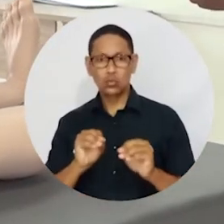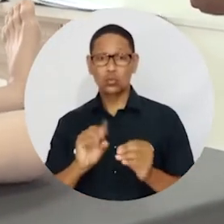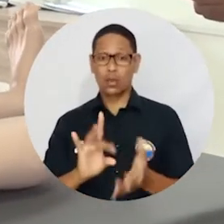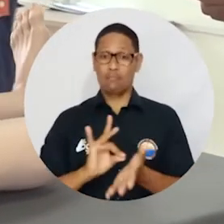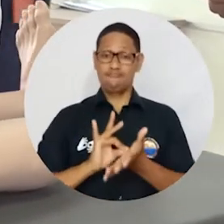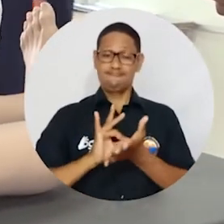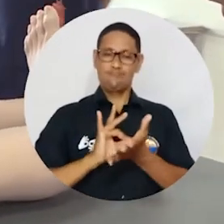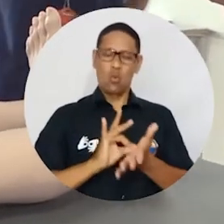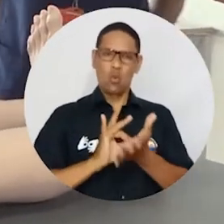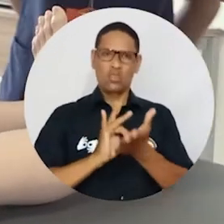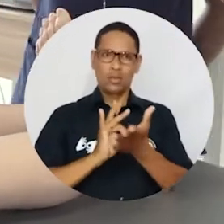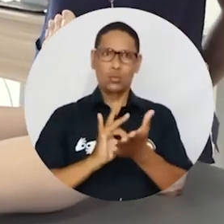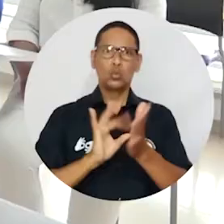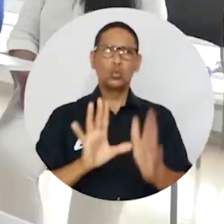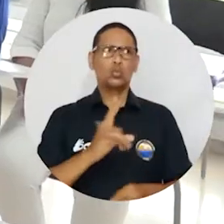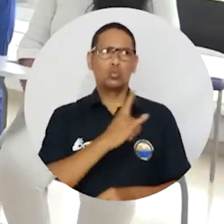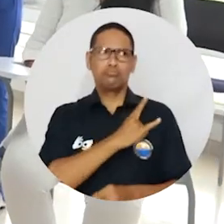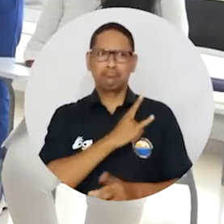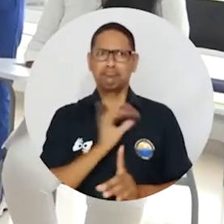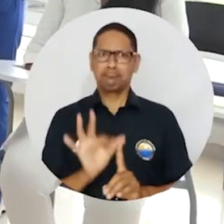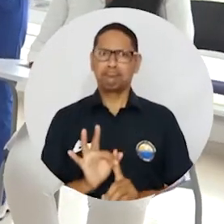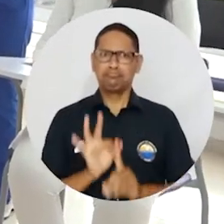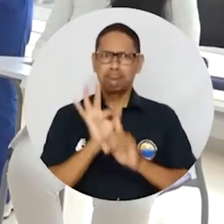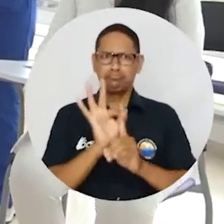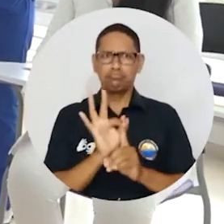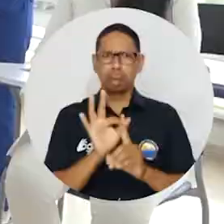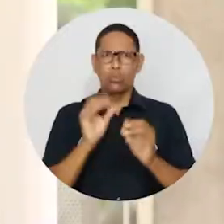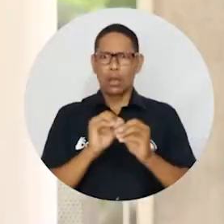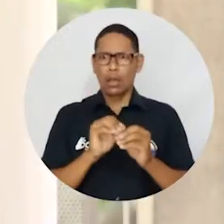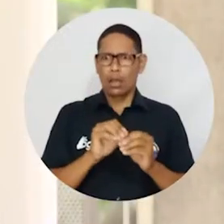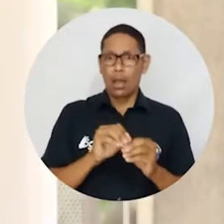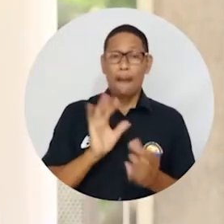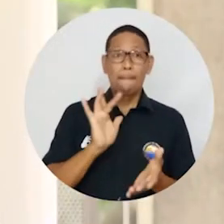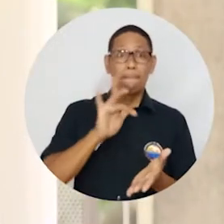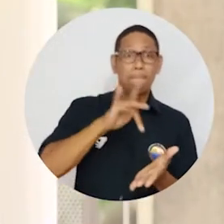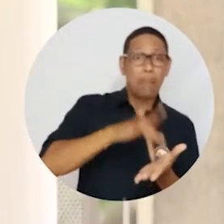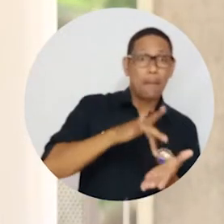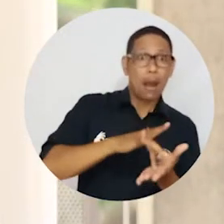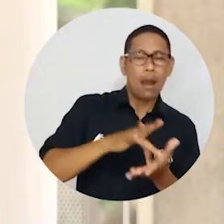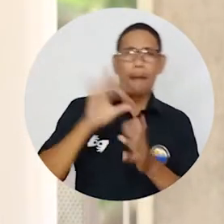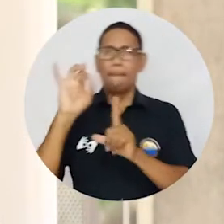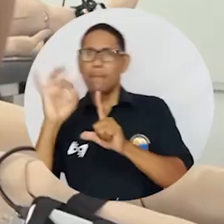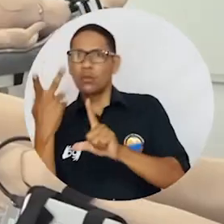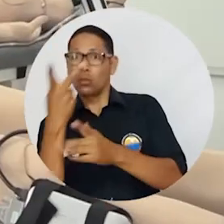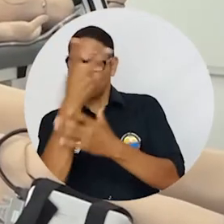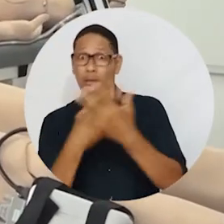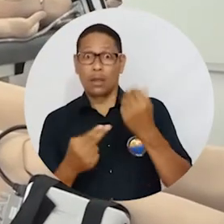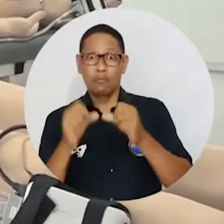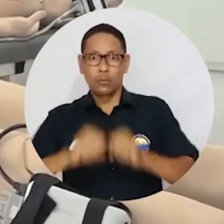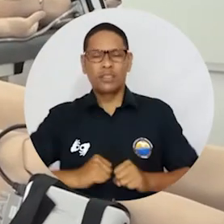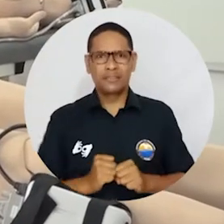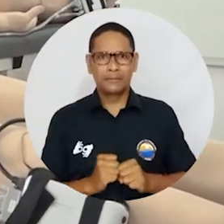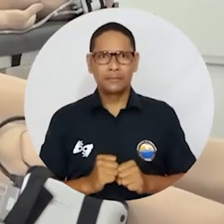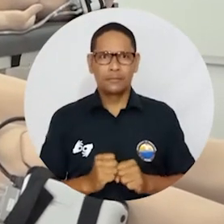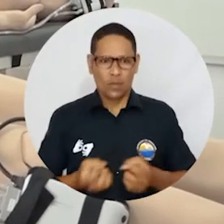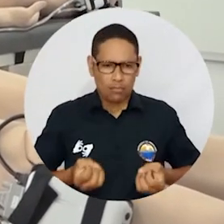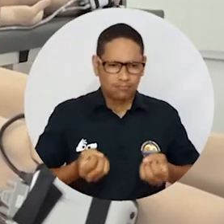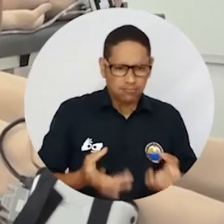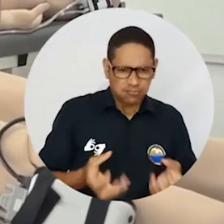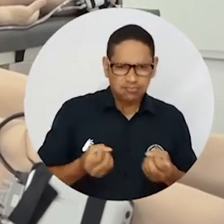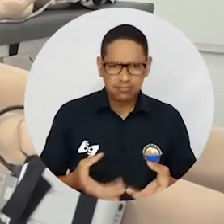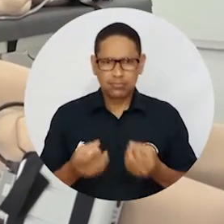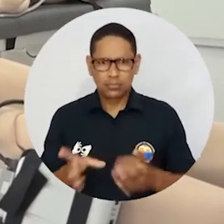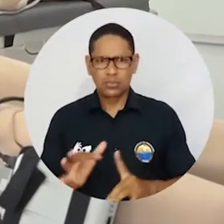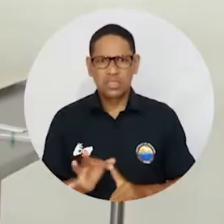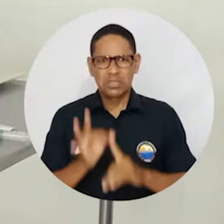híbrido de universidad que permita alternar la presencialidad con la virtualidad. La dotación de simuladores